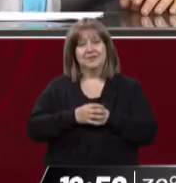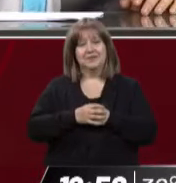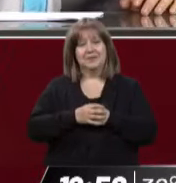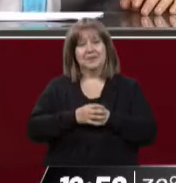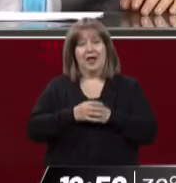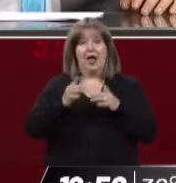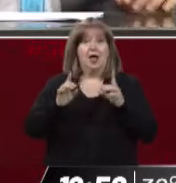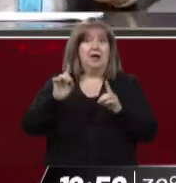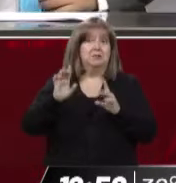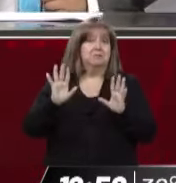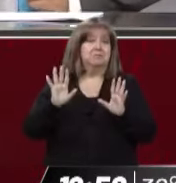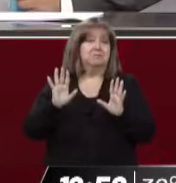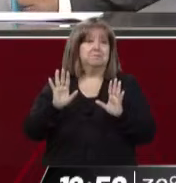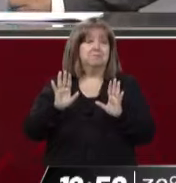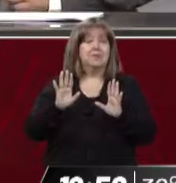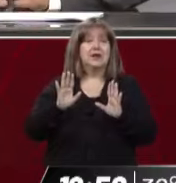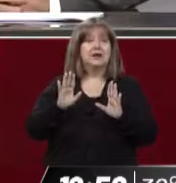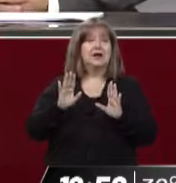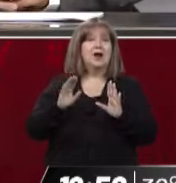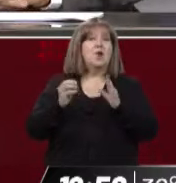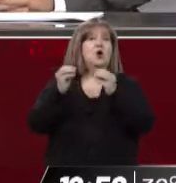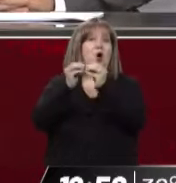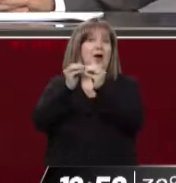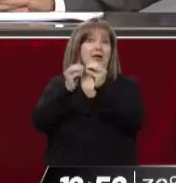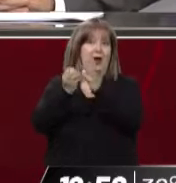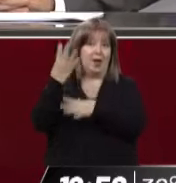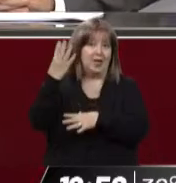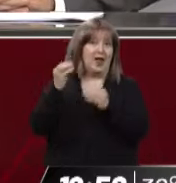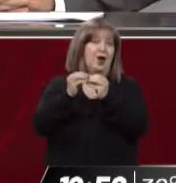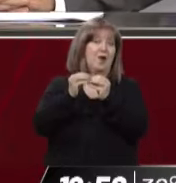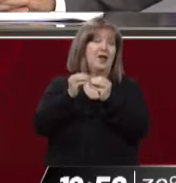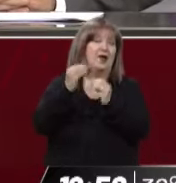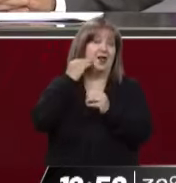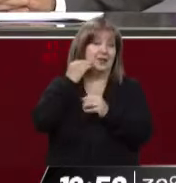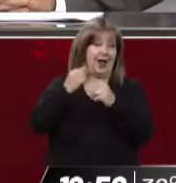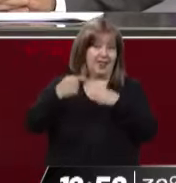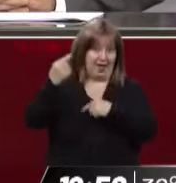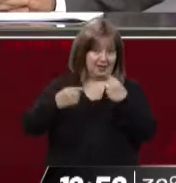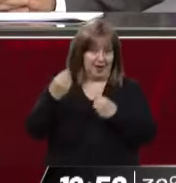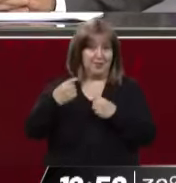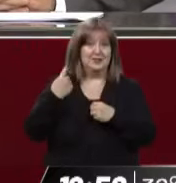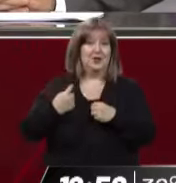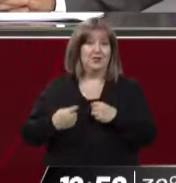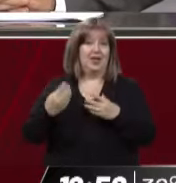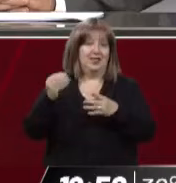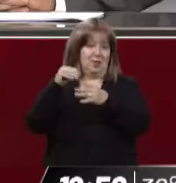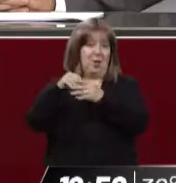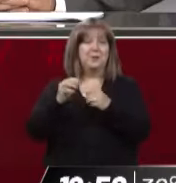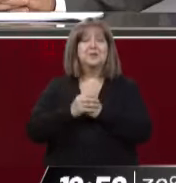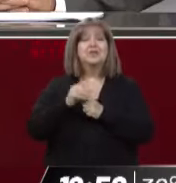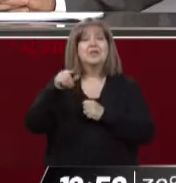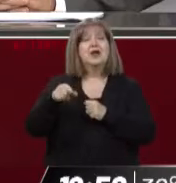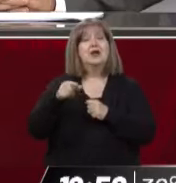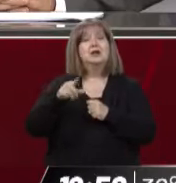Ah. Yo jamás diría eso de Diveta. Pero puede pasar. Chicos, bueno, volvamos a lo nuestro. Volvemos a lo nuestro y vamos a ir sobre lo que comentábamos más temprano. Lo